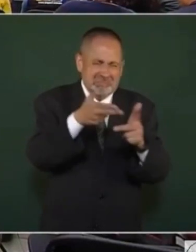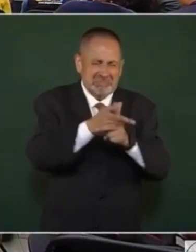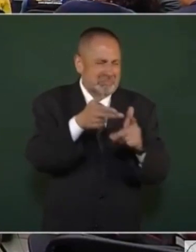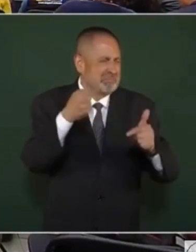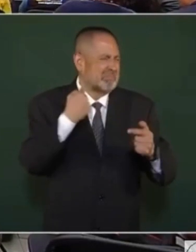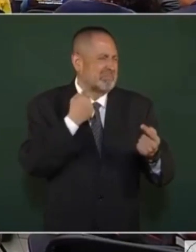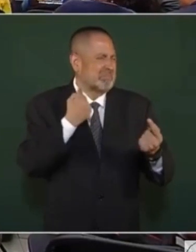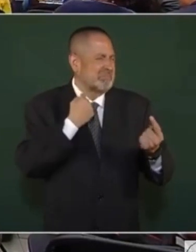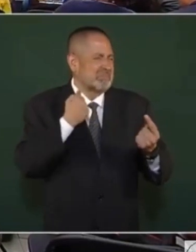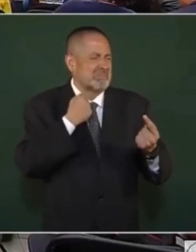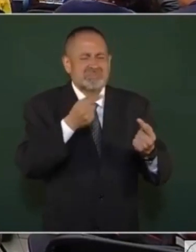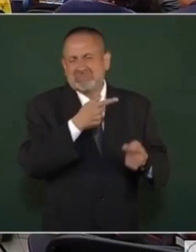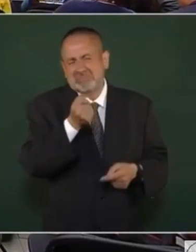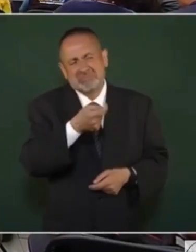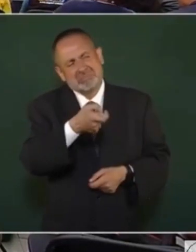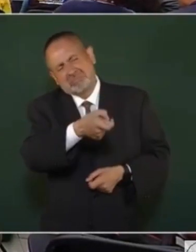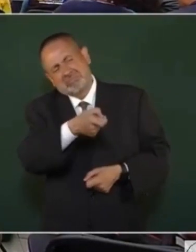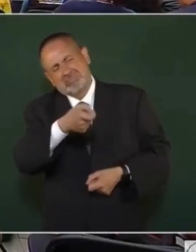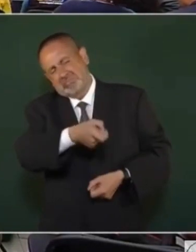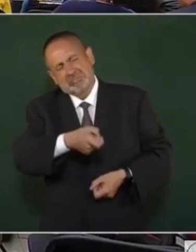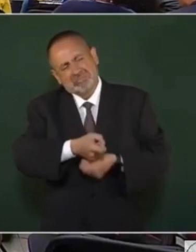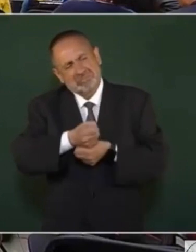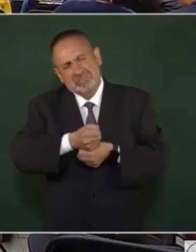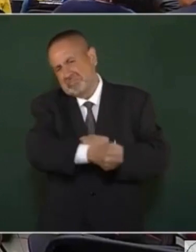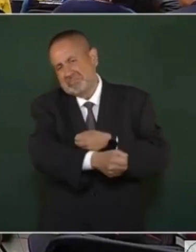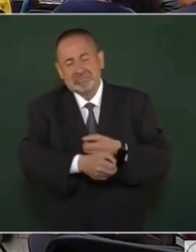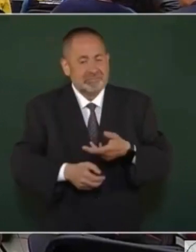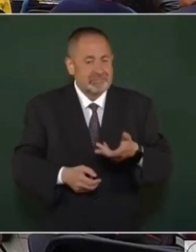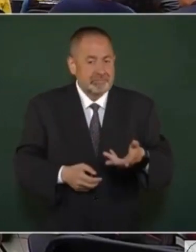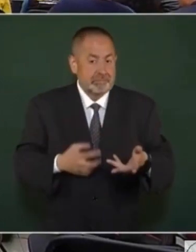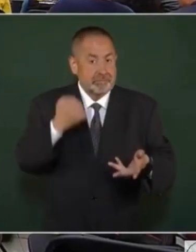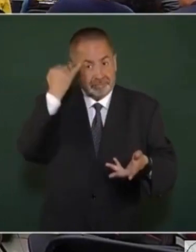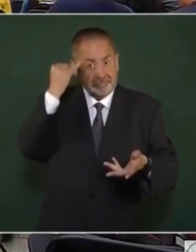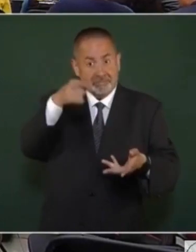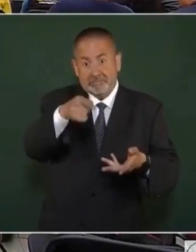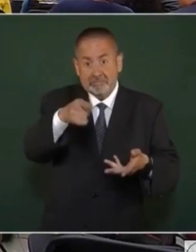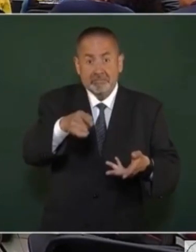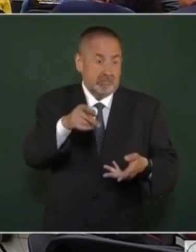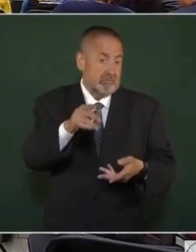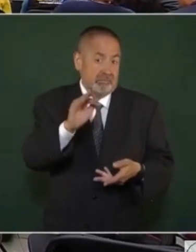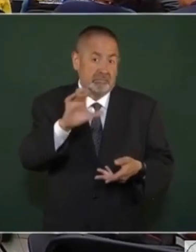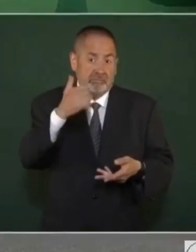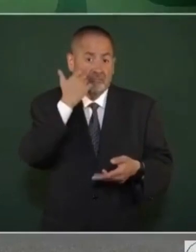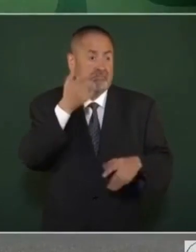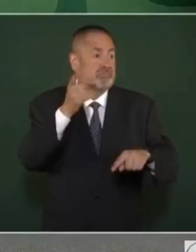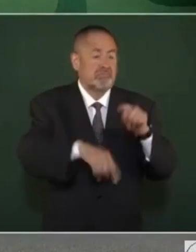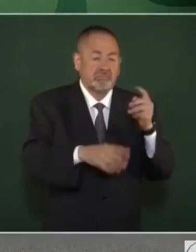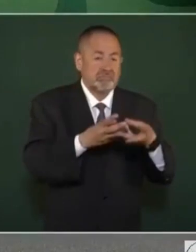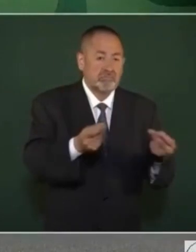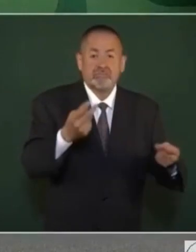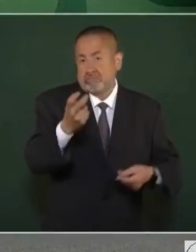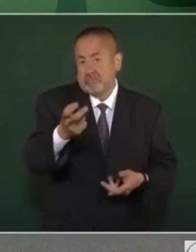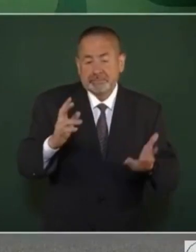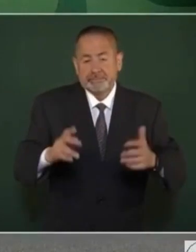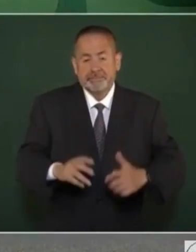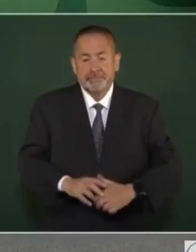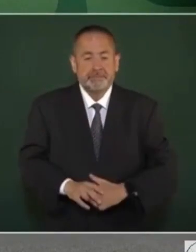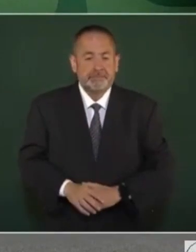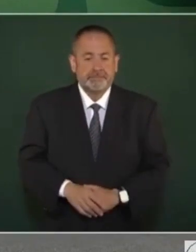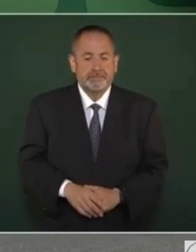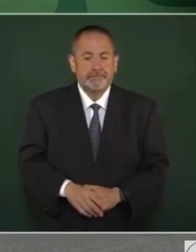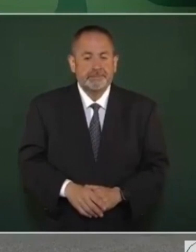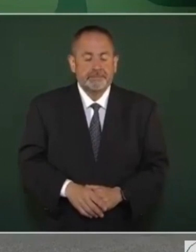Era el mátalos en caliente. Y esa era la idea, de querer resolver el problema así.